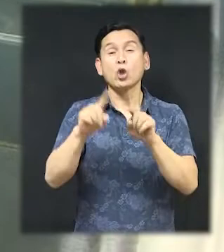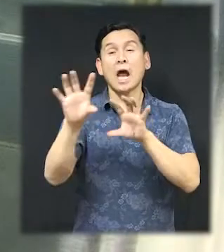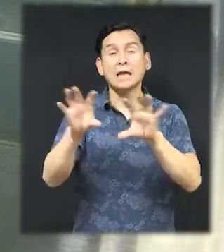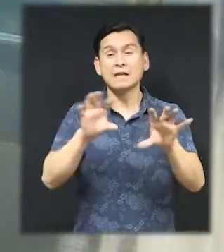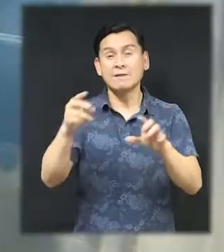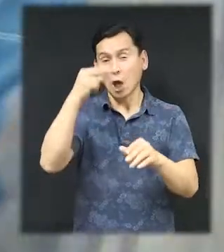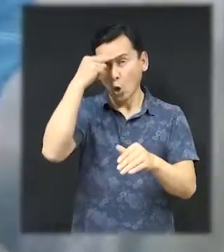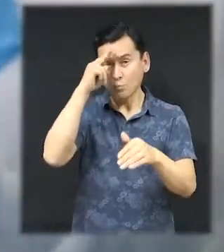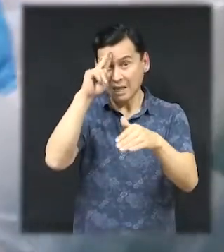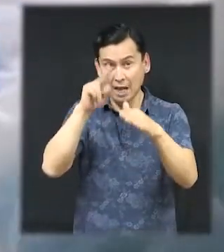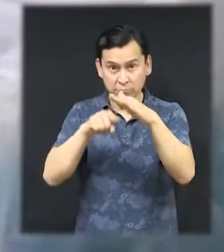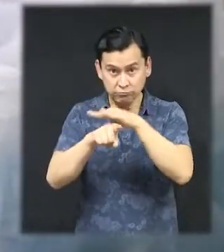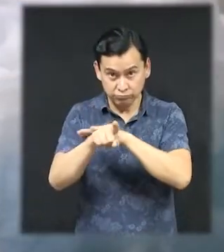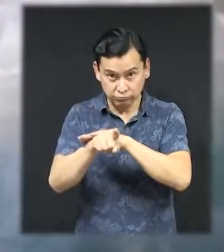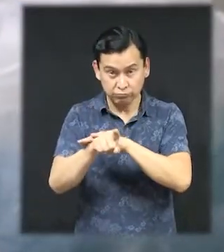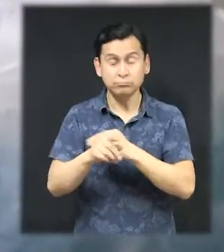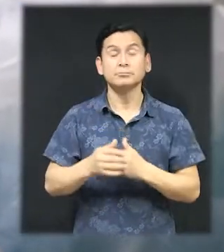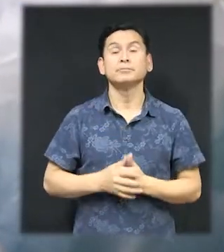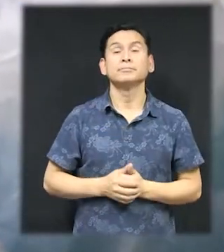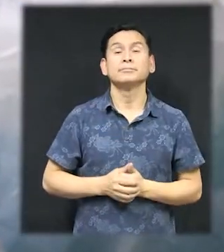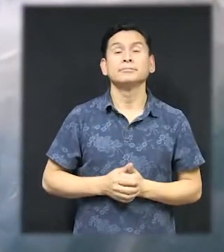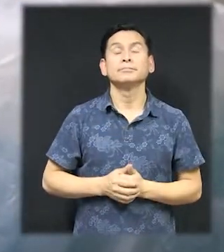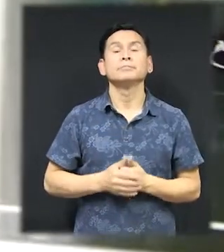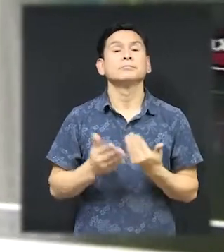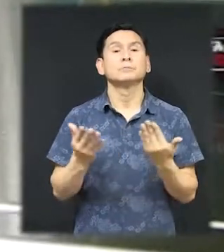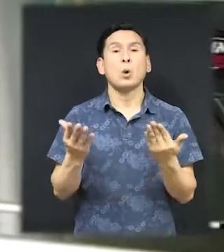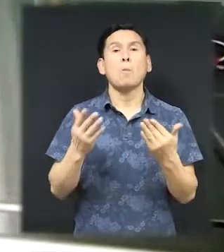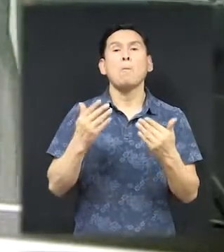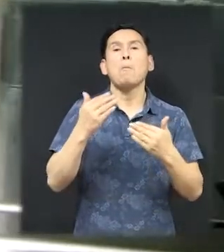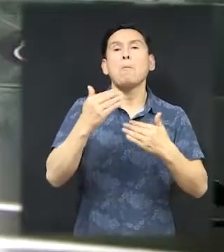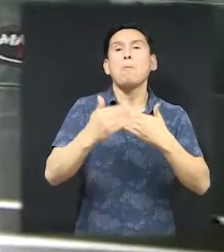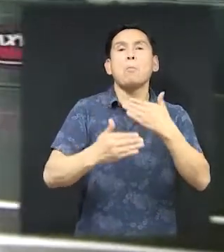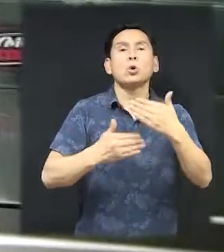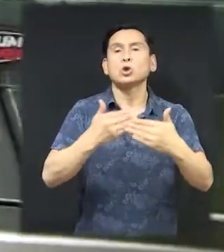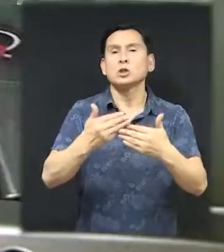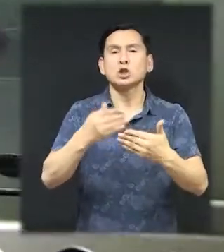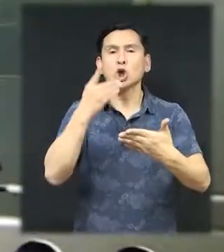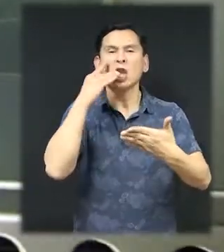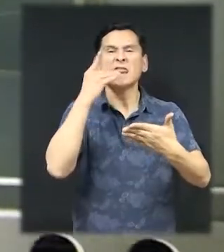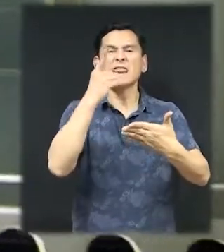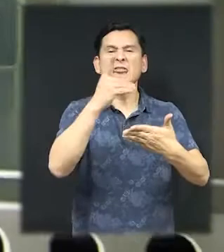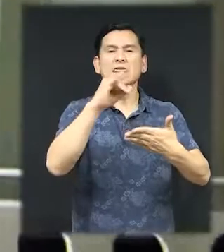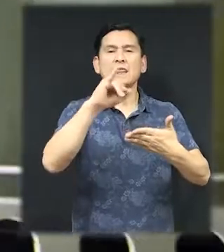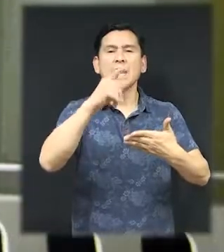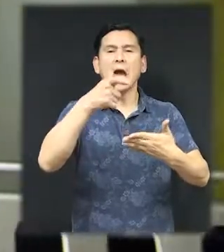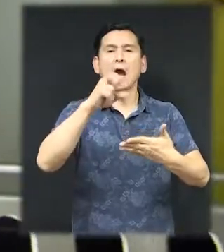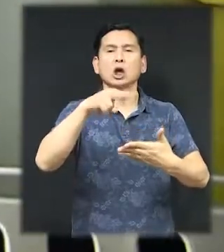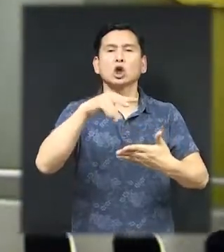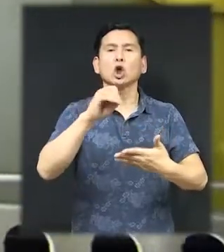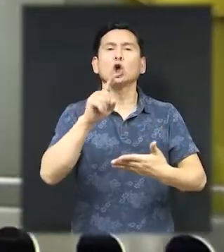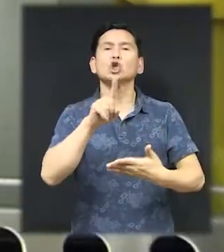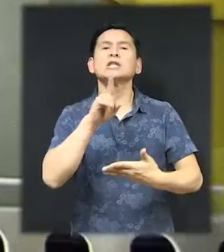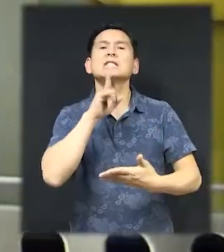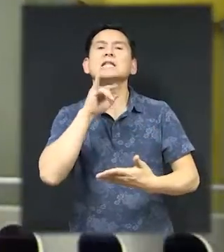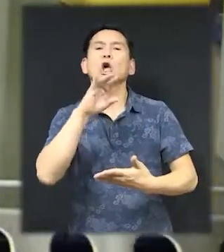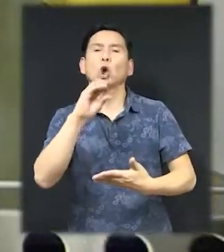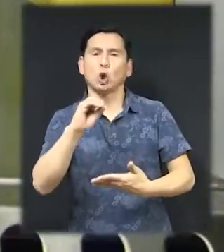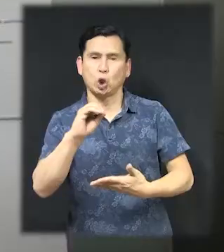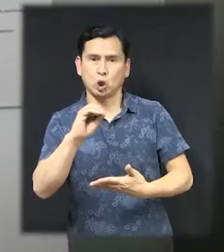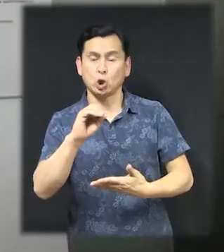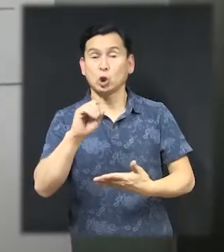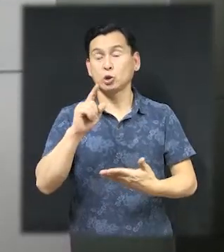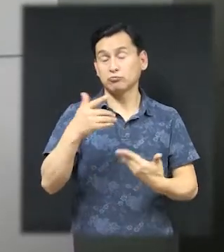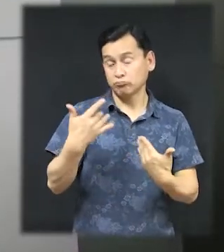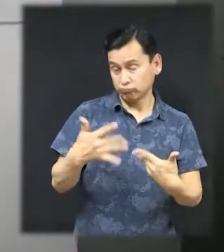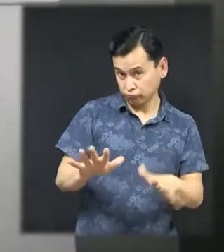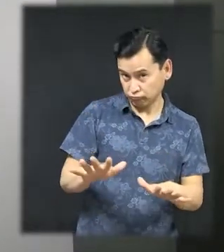actividad ambulatoria como a la actividad hospitalaria propiamente tal, son los procesos de apoyo diagnóstico,